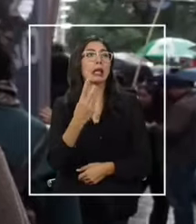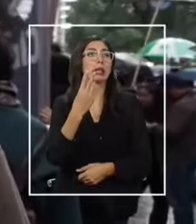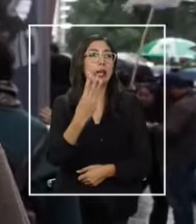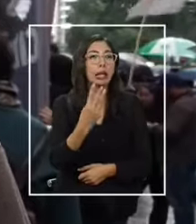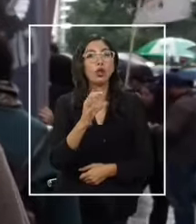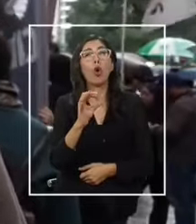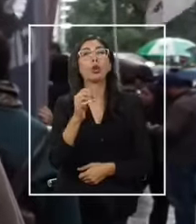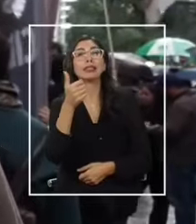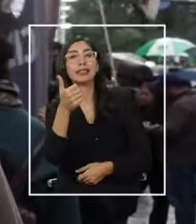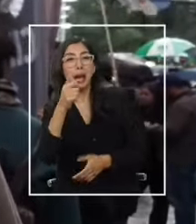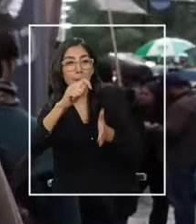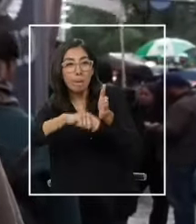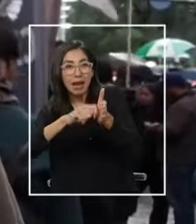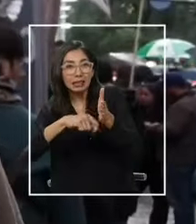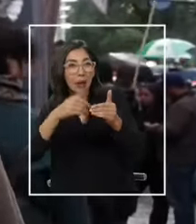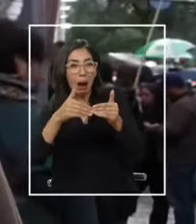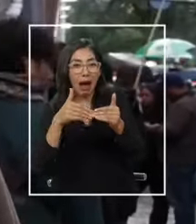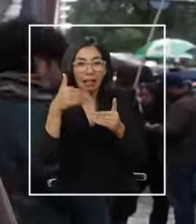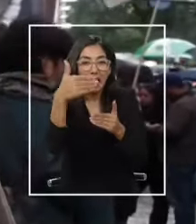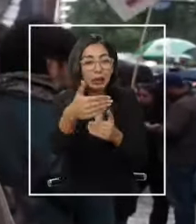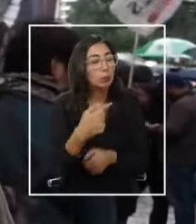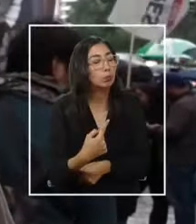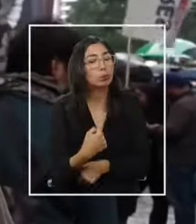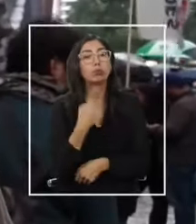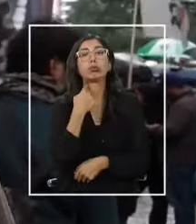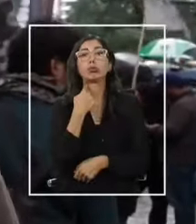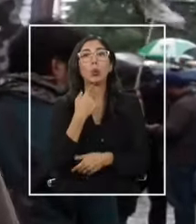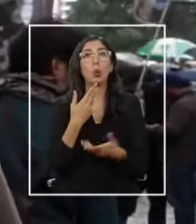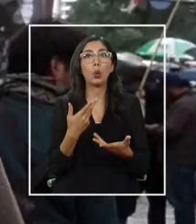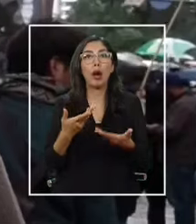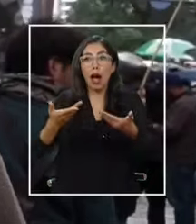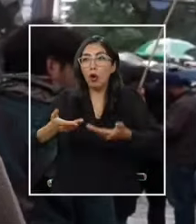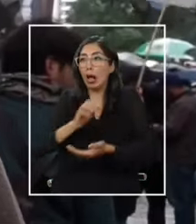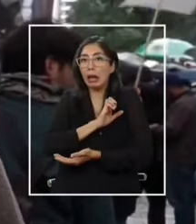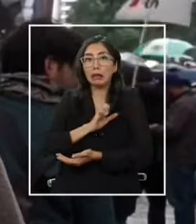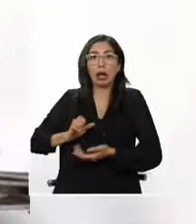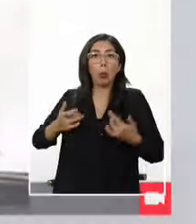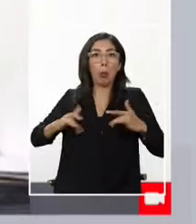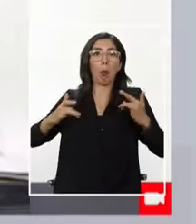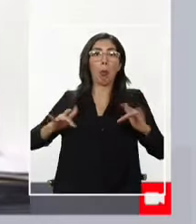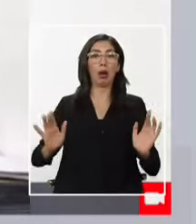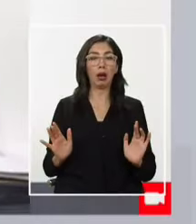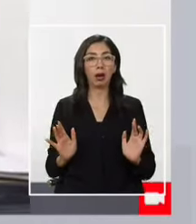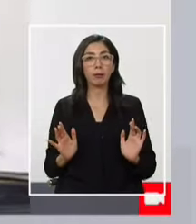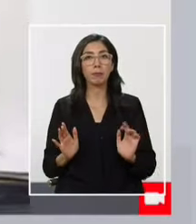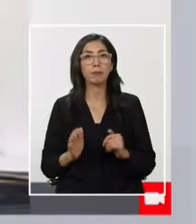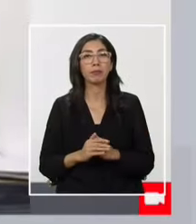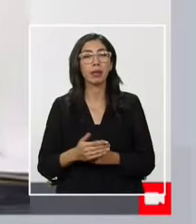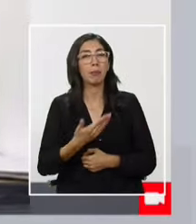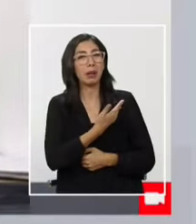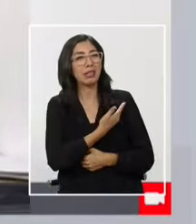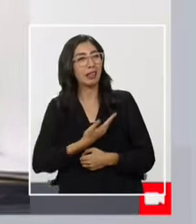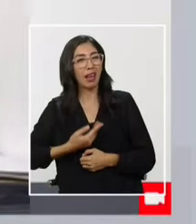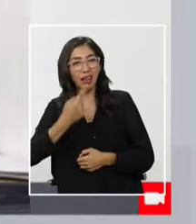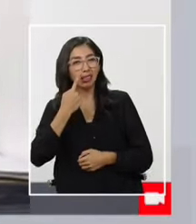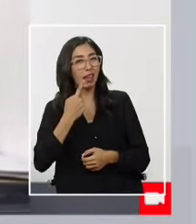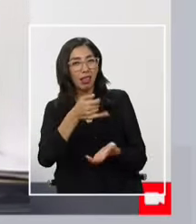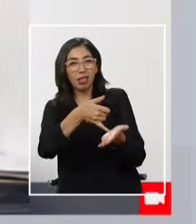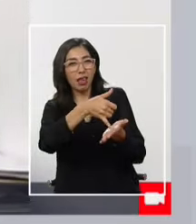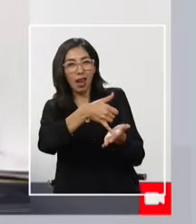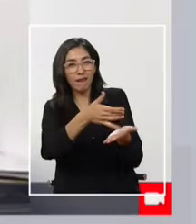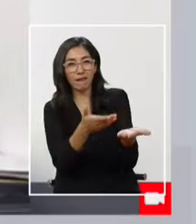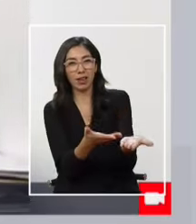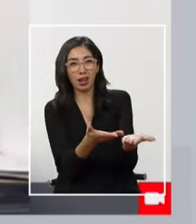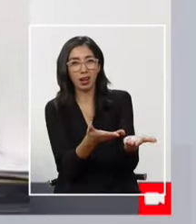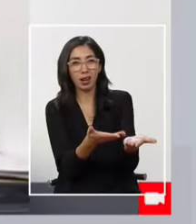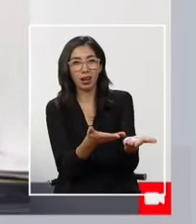cuando sintamos que muchas de las funciones que hoy cubre el Estado ya no las va a poder cubrir. Es un presidente muy débil institucionalmente